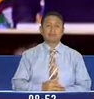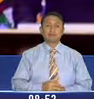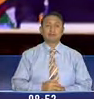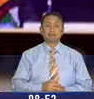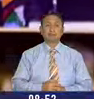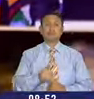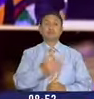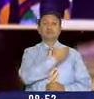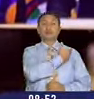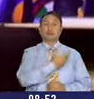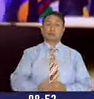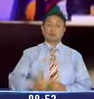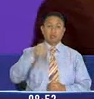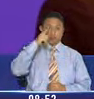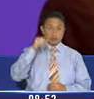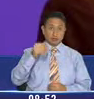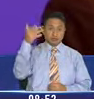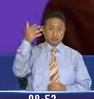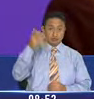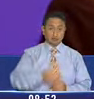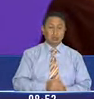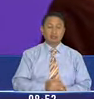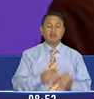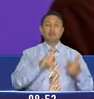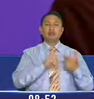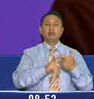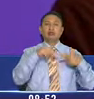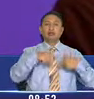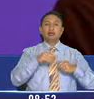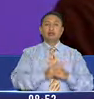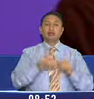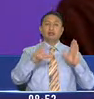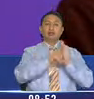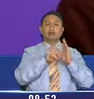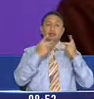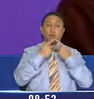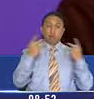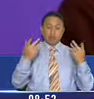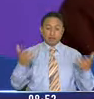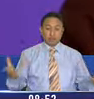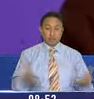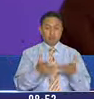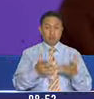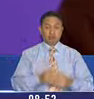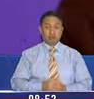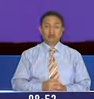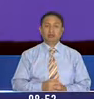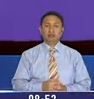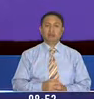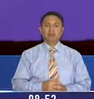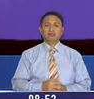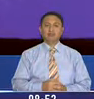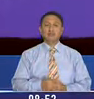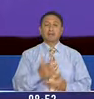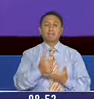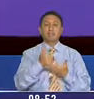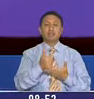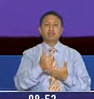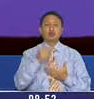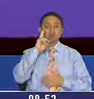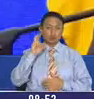intervención del primer mandatario Guillermo Lasso, además se destacó varias de las políticas públicas impulsadas por el gobierno nacional en beneficio